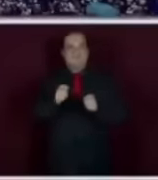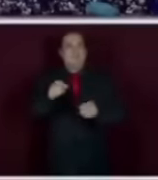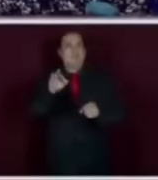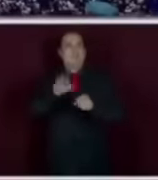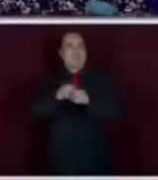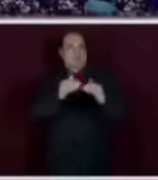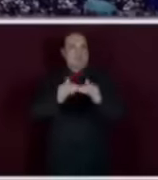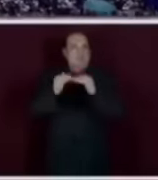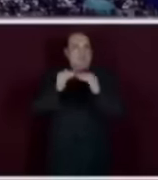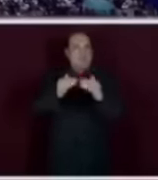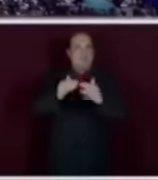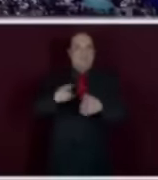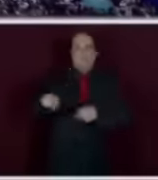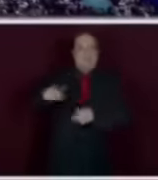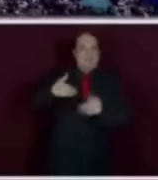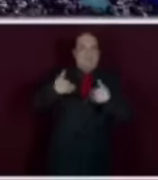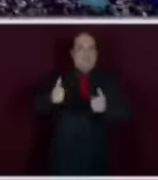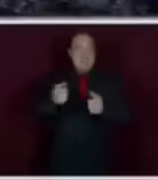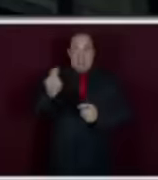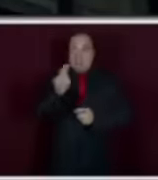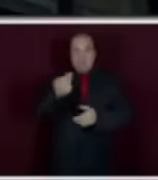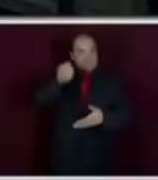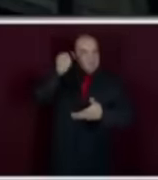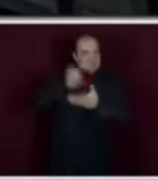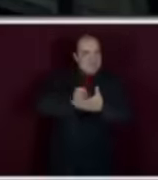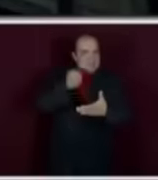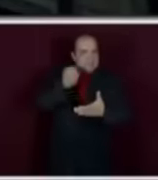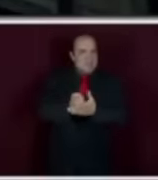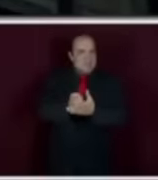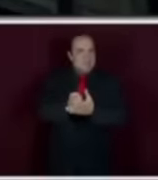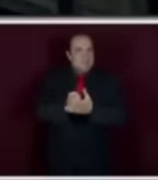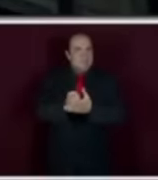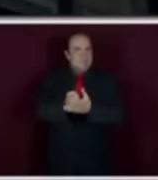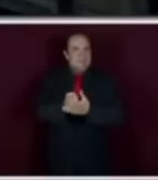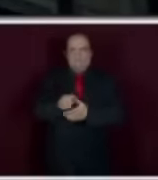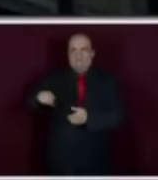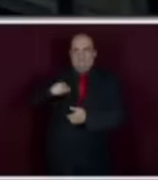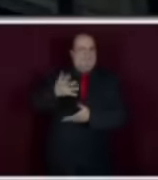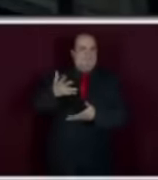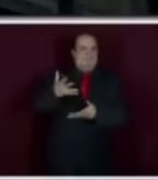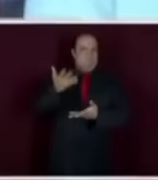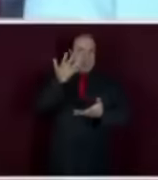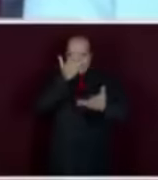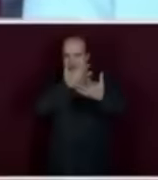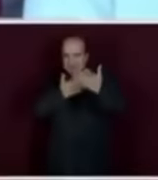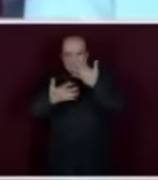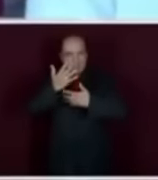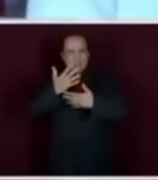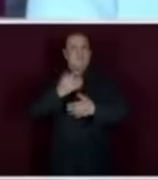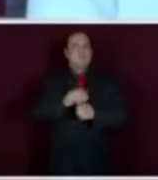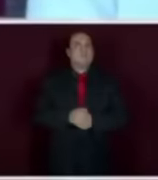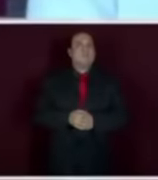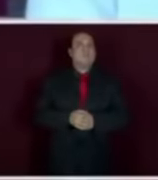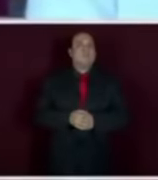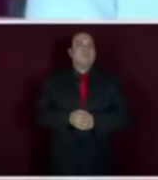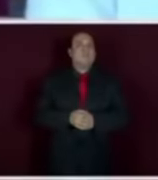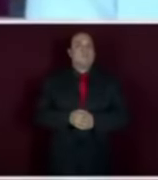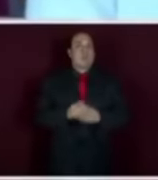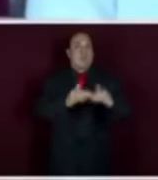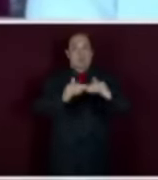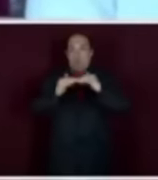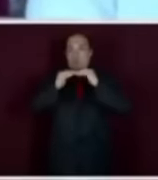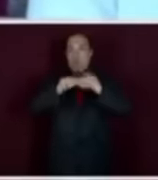y hay que insistirlo para que no haya confusiones, es que la